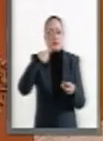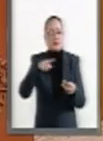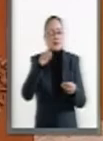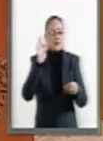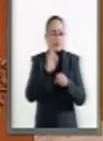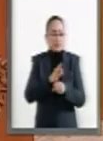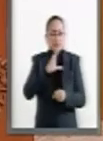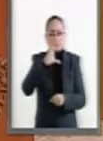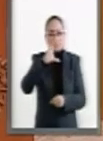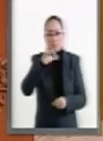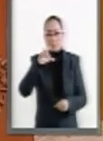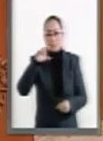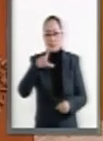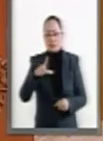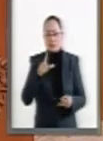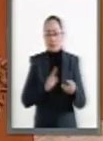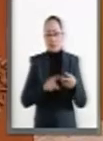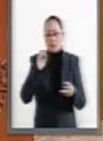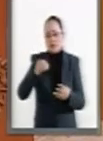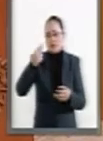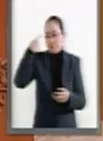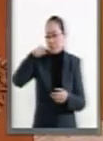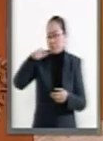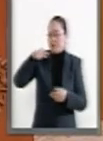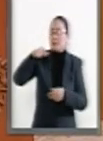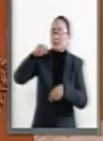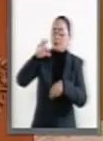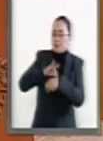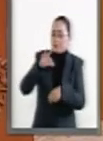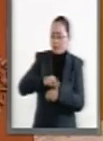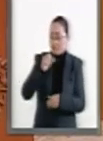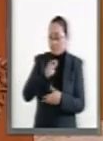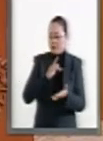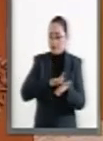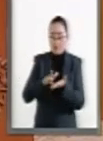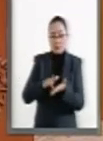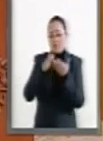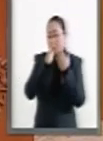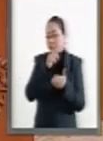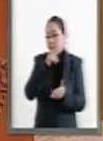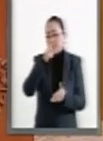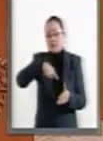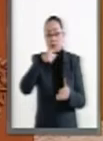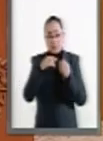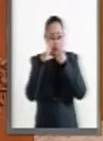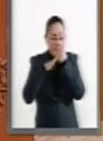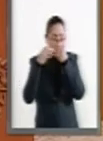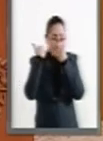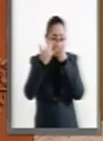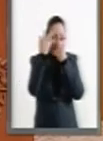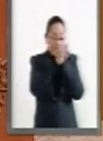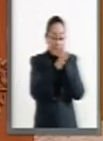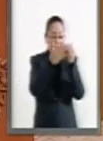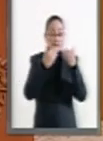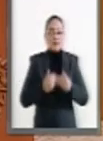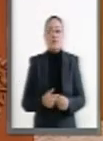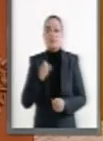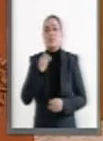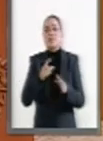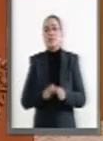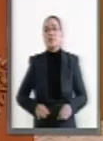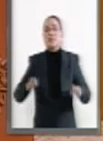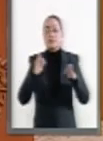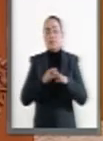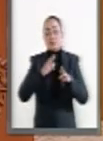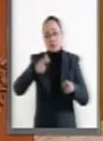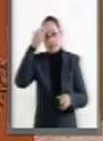o el apoyo de médicos o paramédicos. En este sentido, es importante reconocer que por este tipo